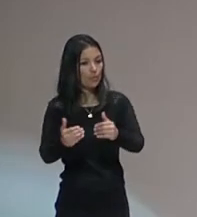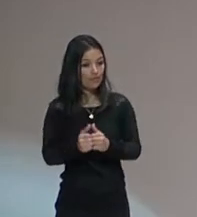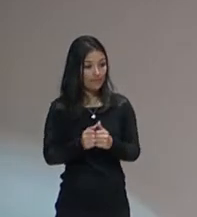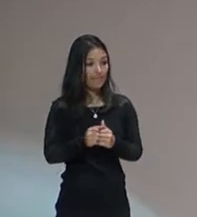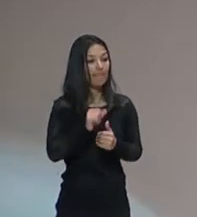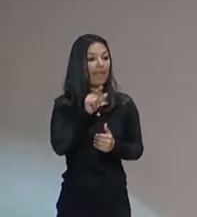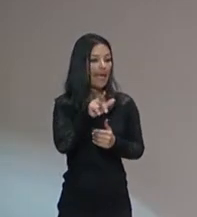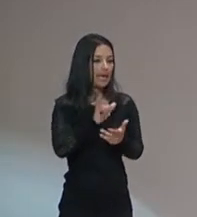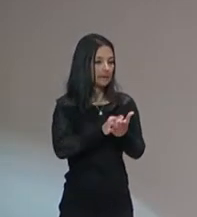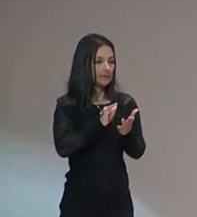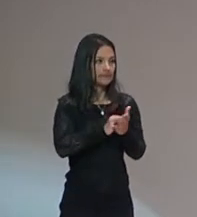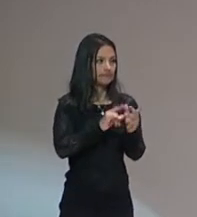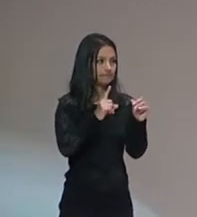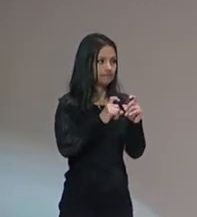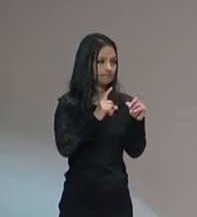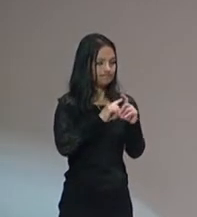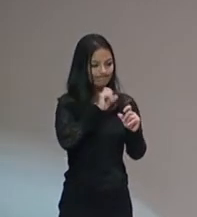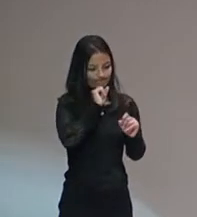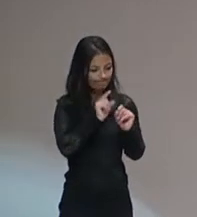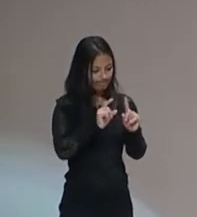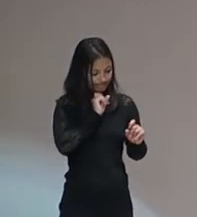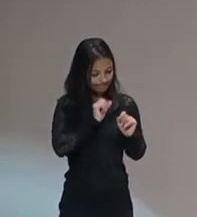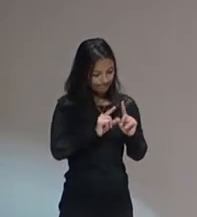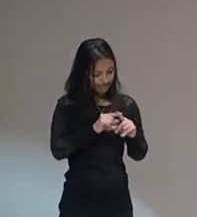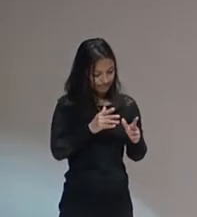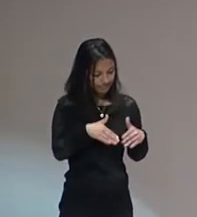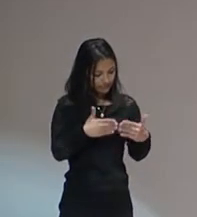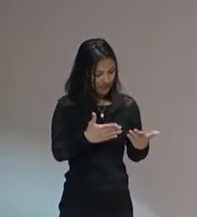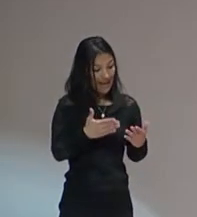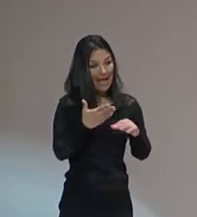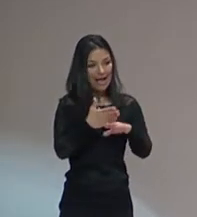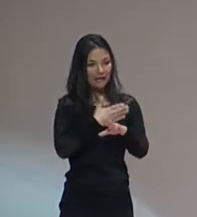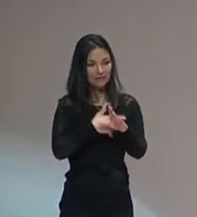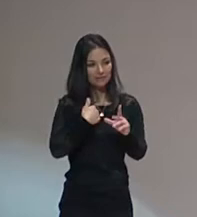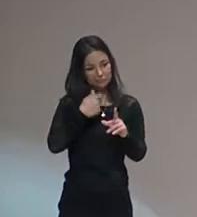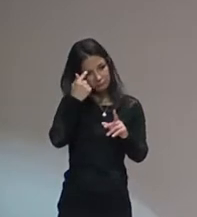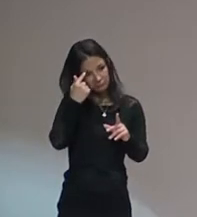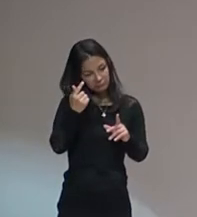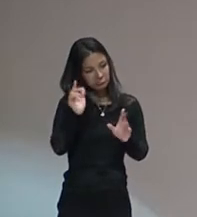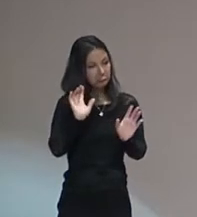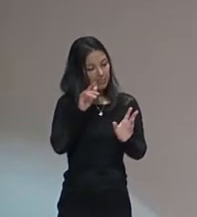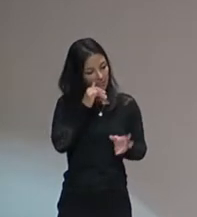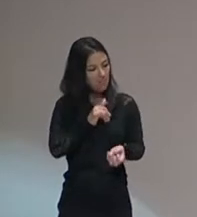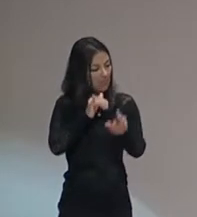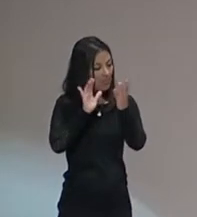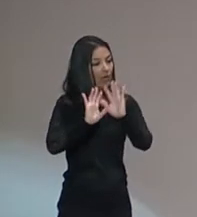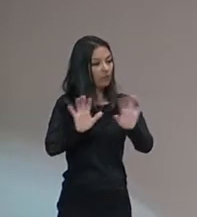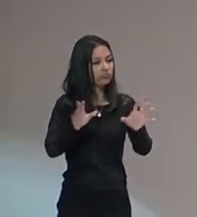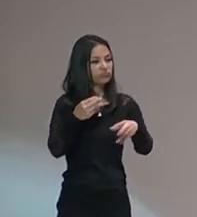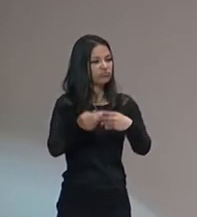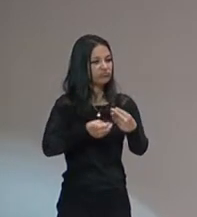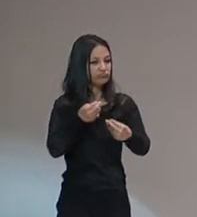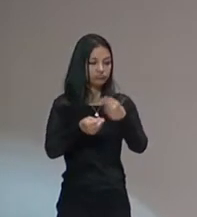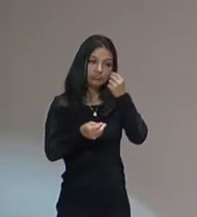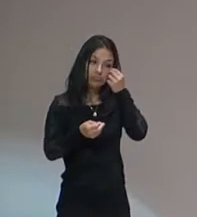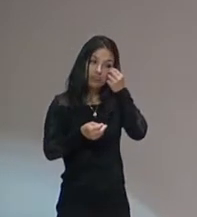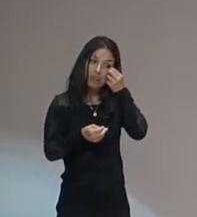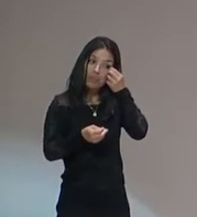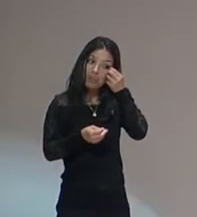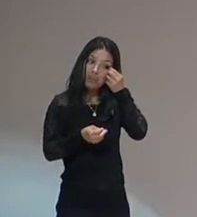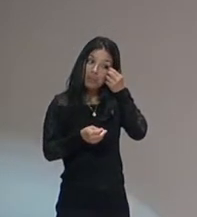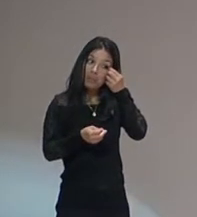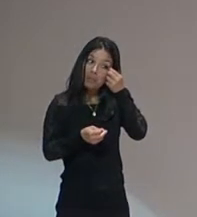otro implicó revisar nuestras pedagogías, ¿cierto? Entonces, necesariamente hay